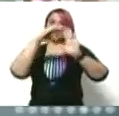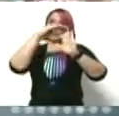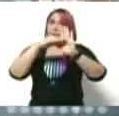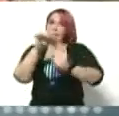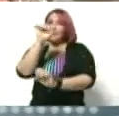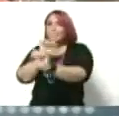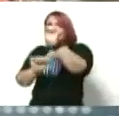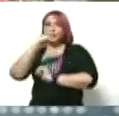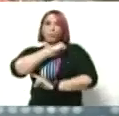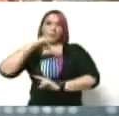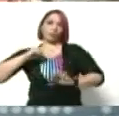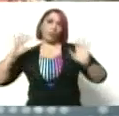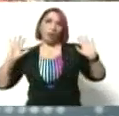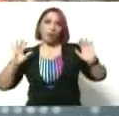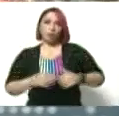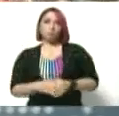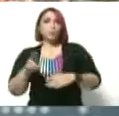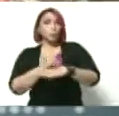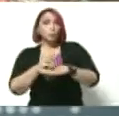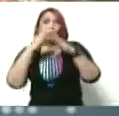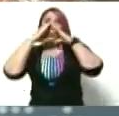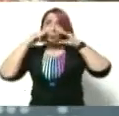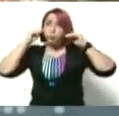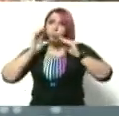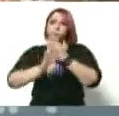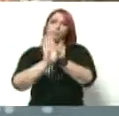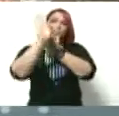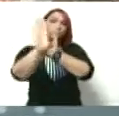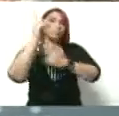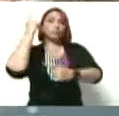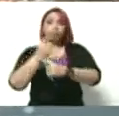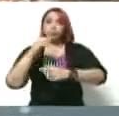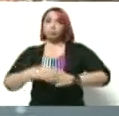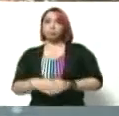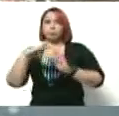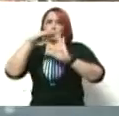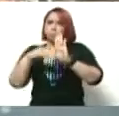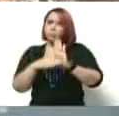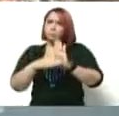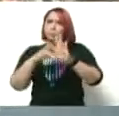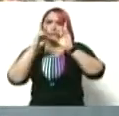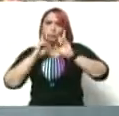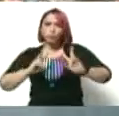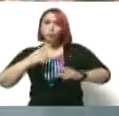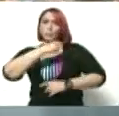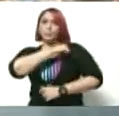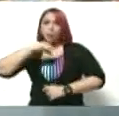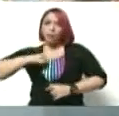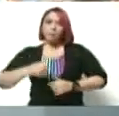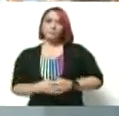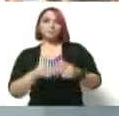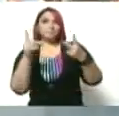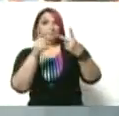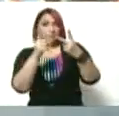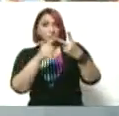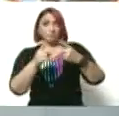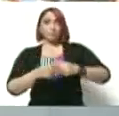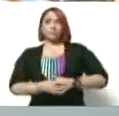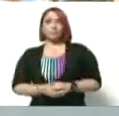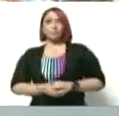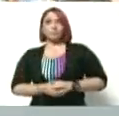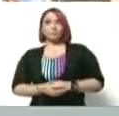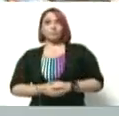personal el tapaboca el distanciamiento físico la medida de higiene personal y el segundo en